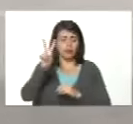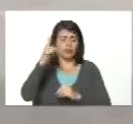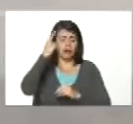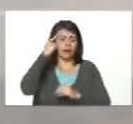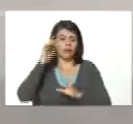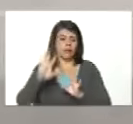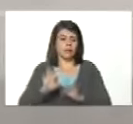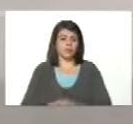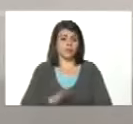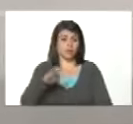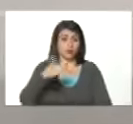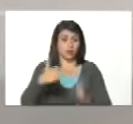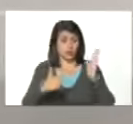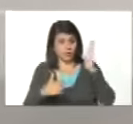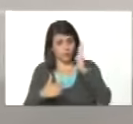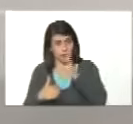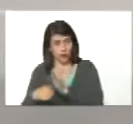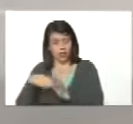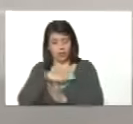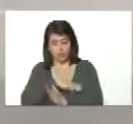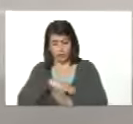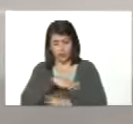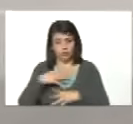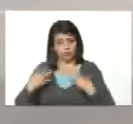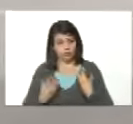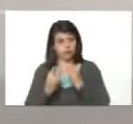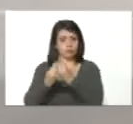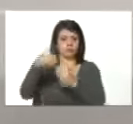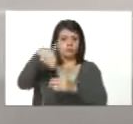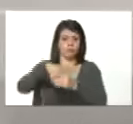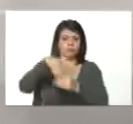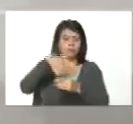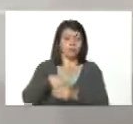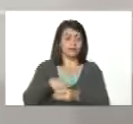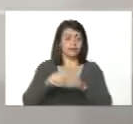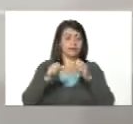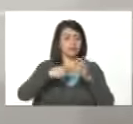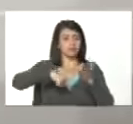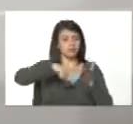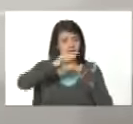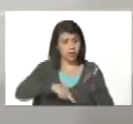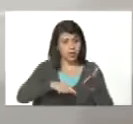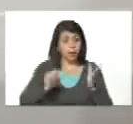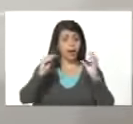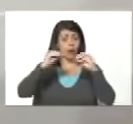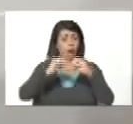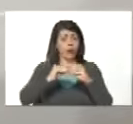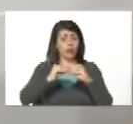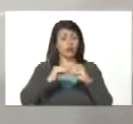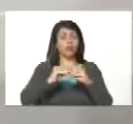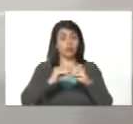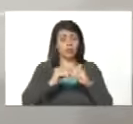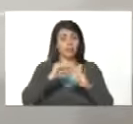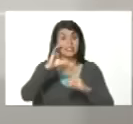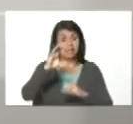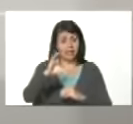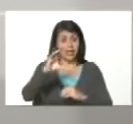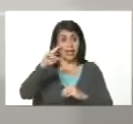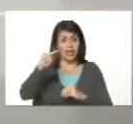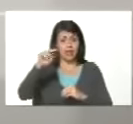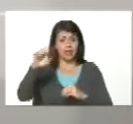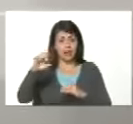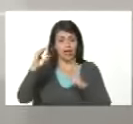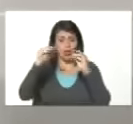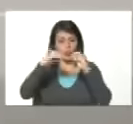también, que cuando viene una misión de acompañamiento electoral, firma un convenio con el Consejo Nacional